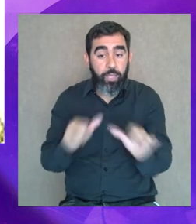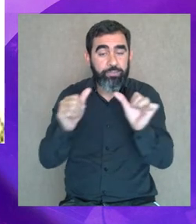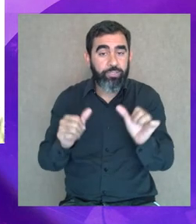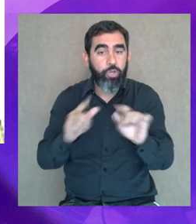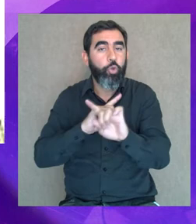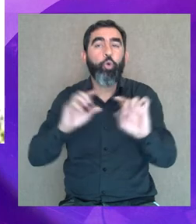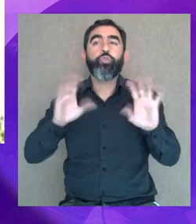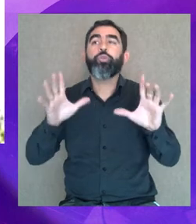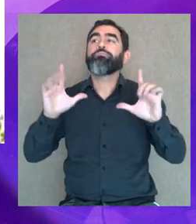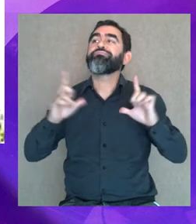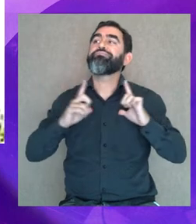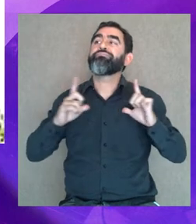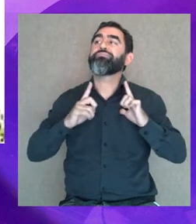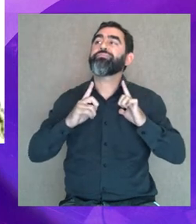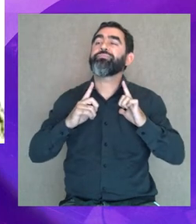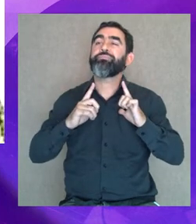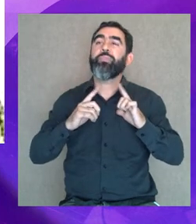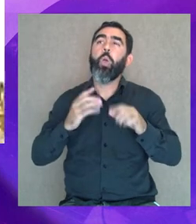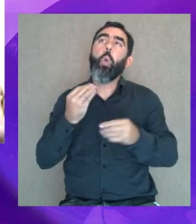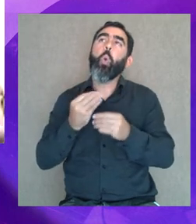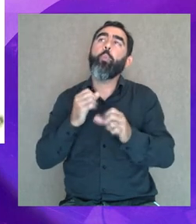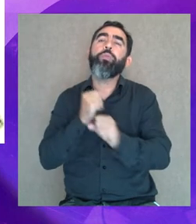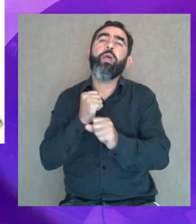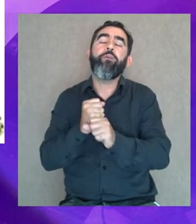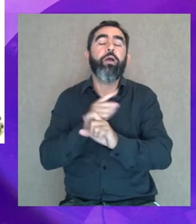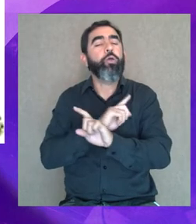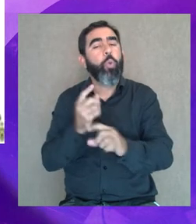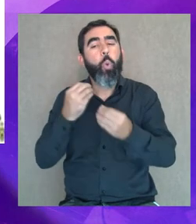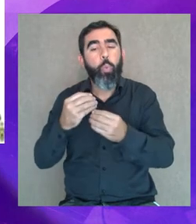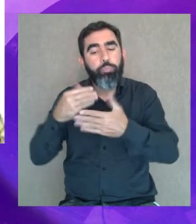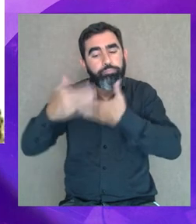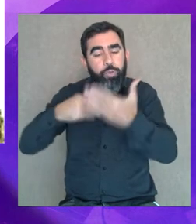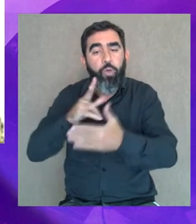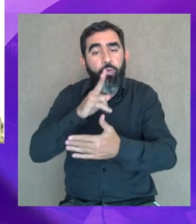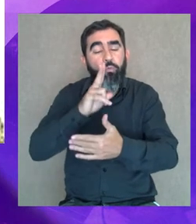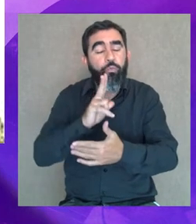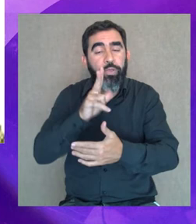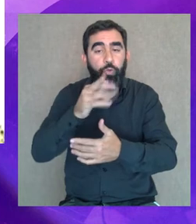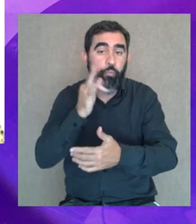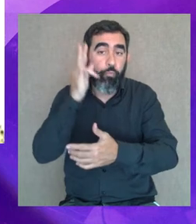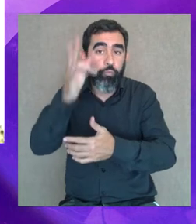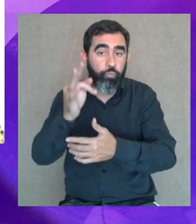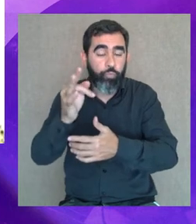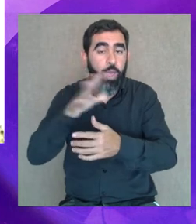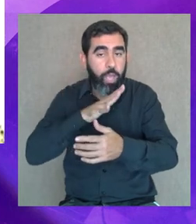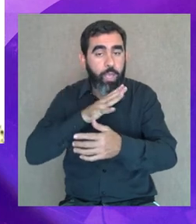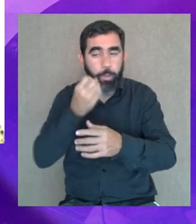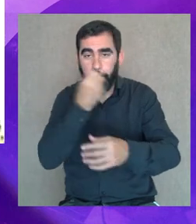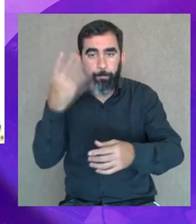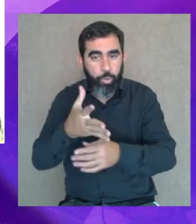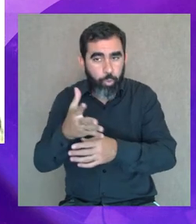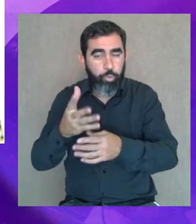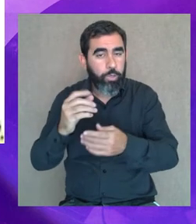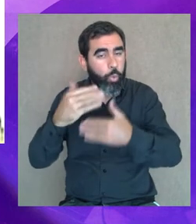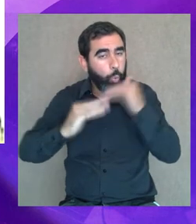no quedarnos solamente con bueno como al que lo que somos como se va trabajando sino como las generaciones te llevan a desafiarte y